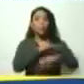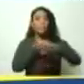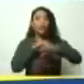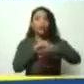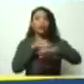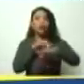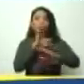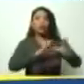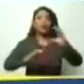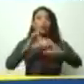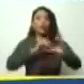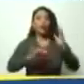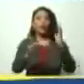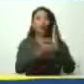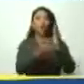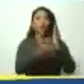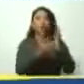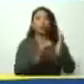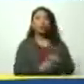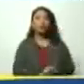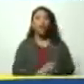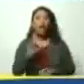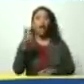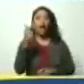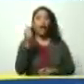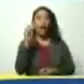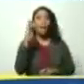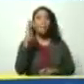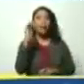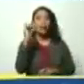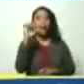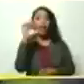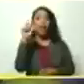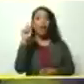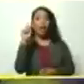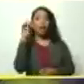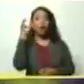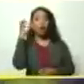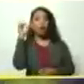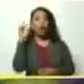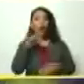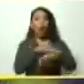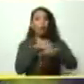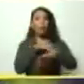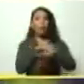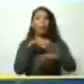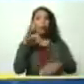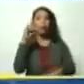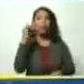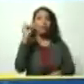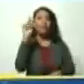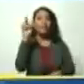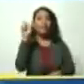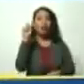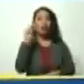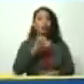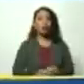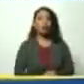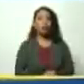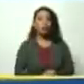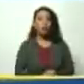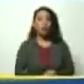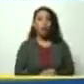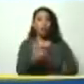de ciencia y tecnología Gabriela Jiménez la ministra Diva Guzmán y la